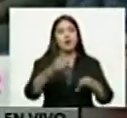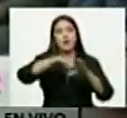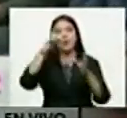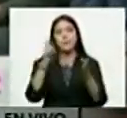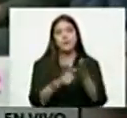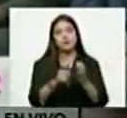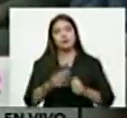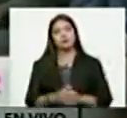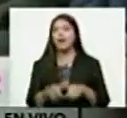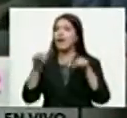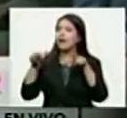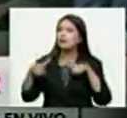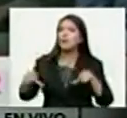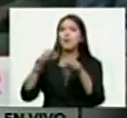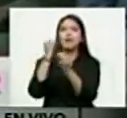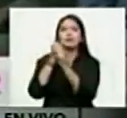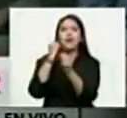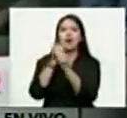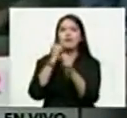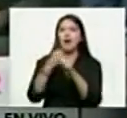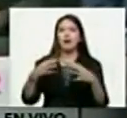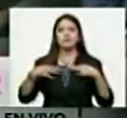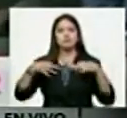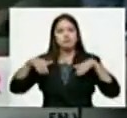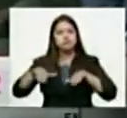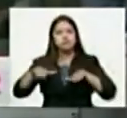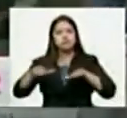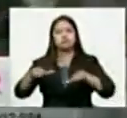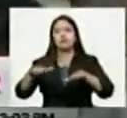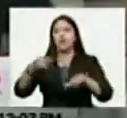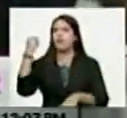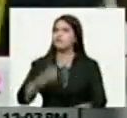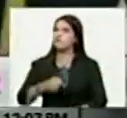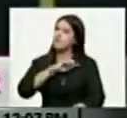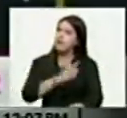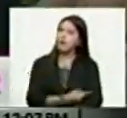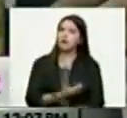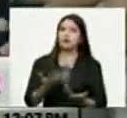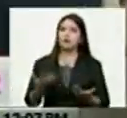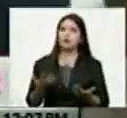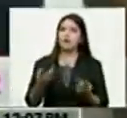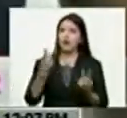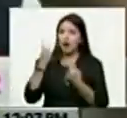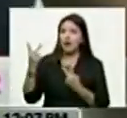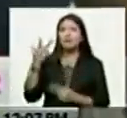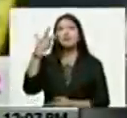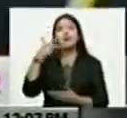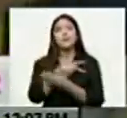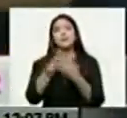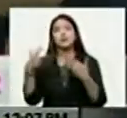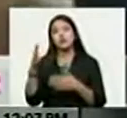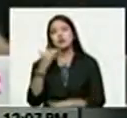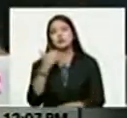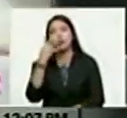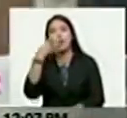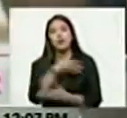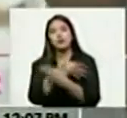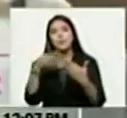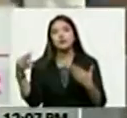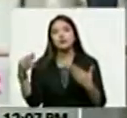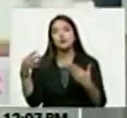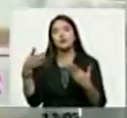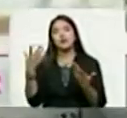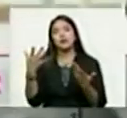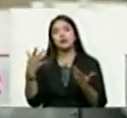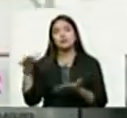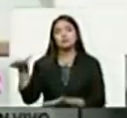Esto es un complejo que trabaja la parte textil, bueno, fuertemente, más de 3 millones, casi 4 millones de unidades